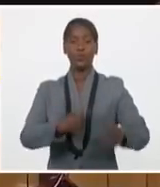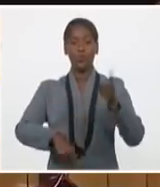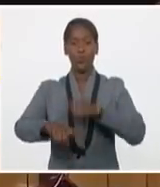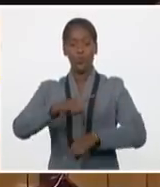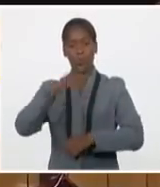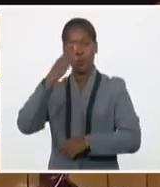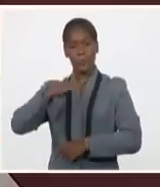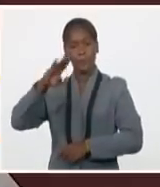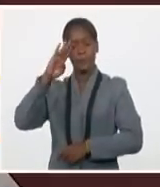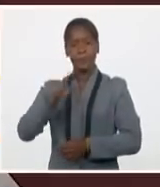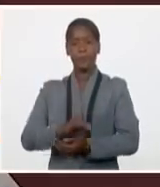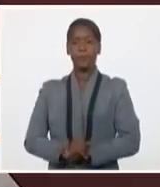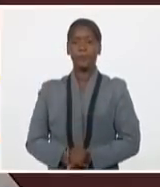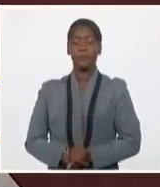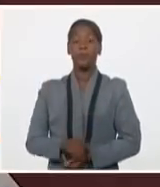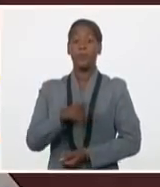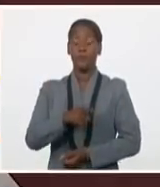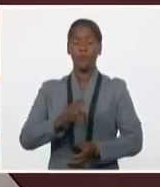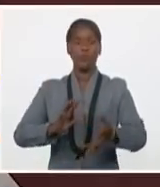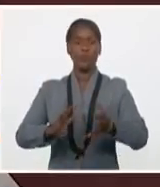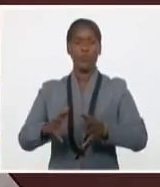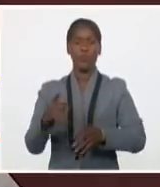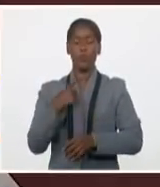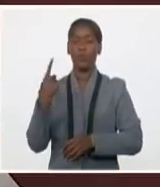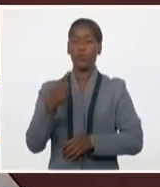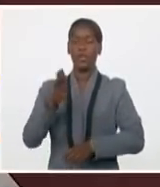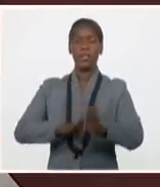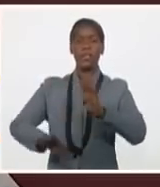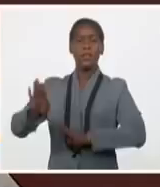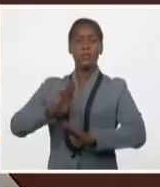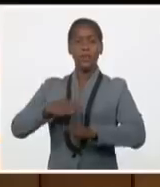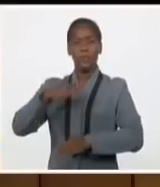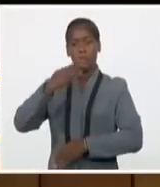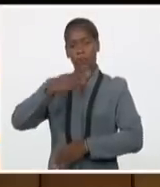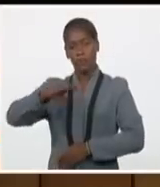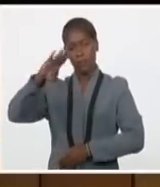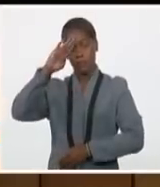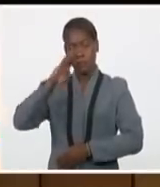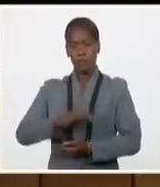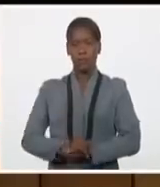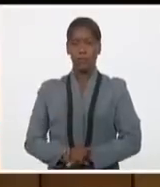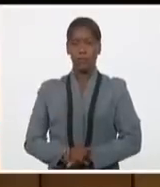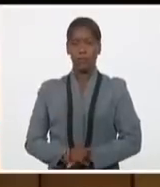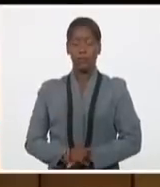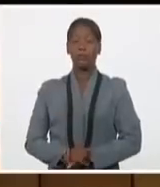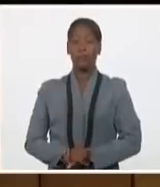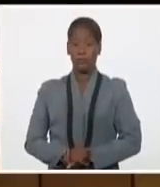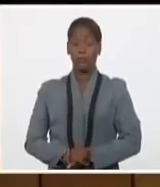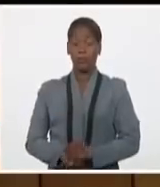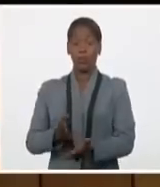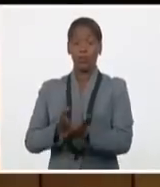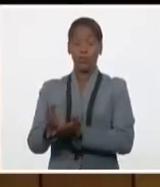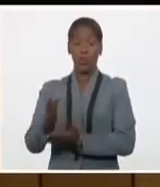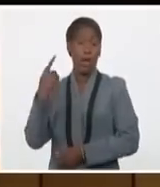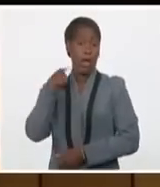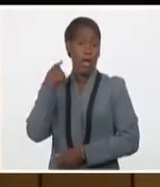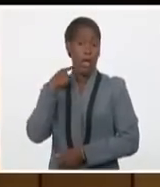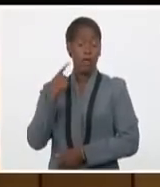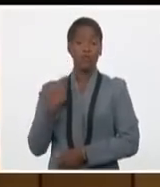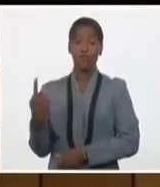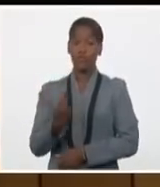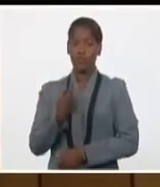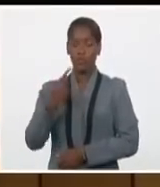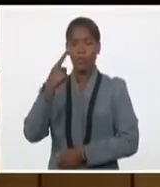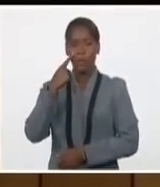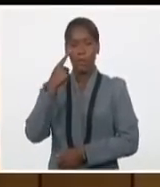Unidos, una amenaza para la supervivencia de la especie humana. La misma que ha acompañado a los cubanos desde que surgieron los